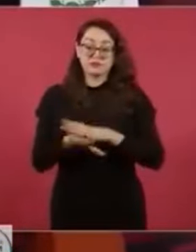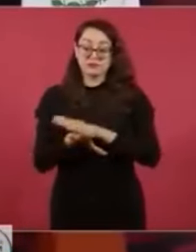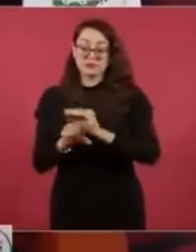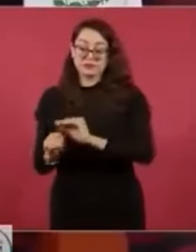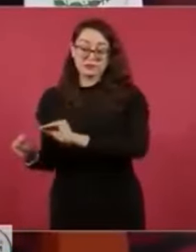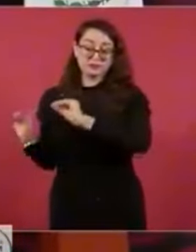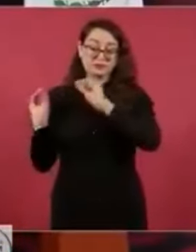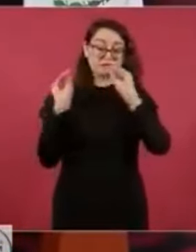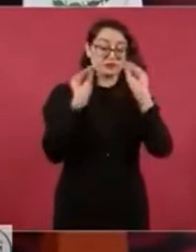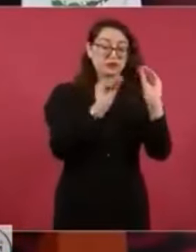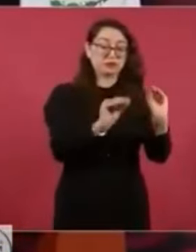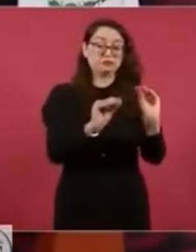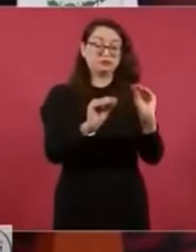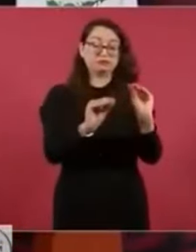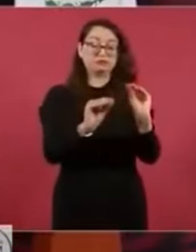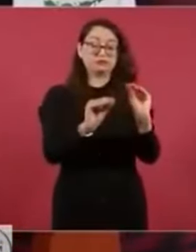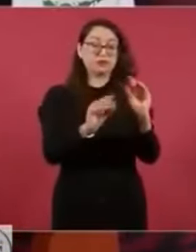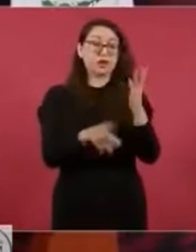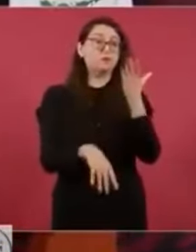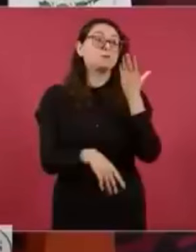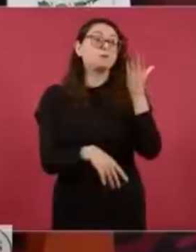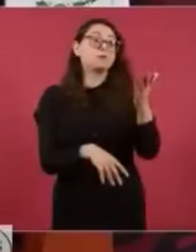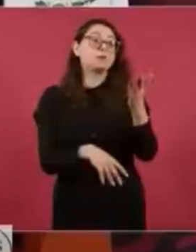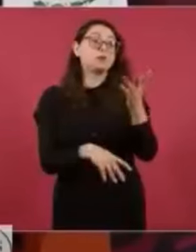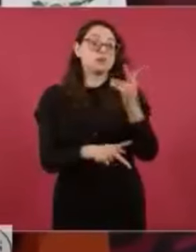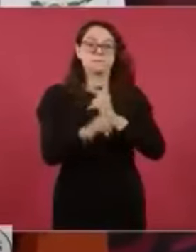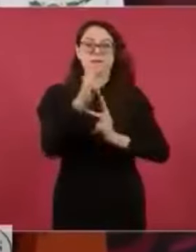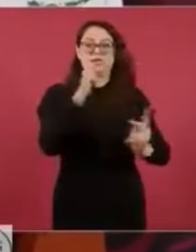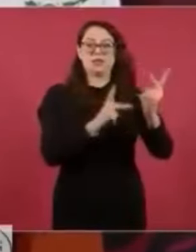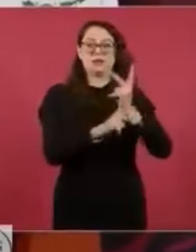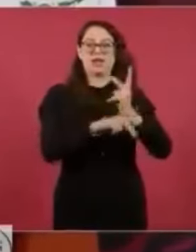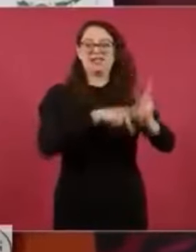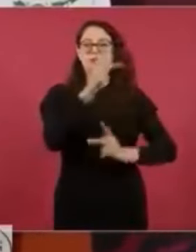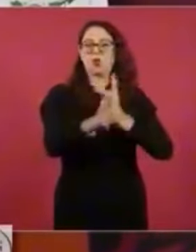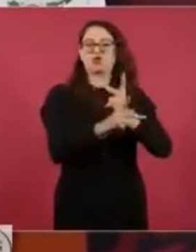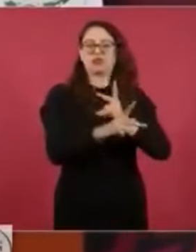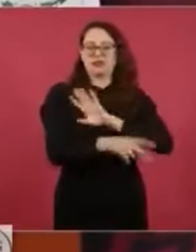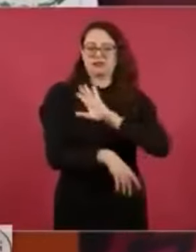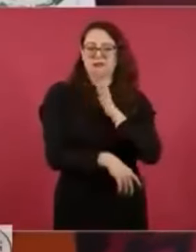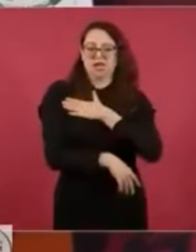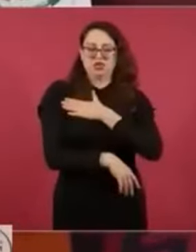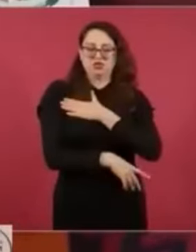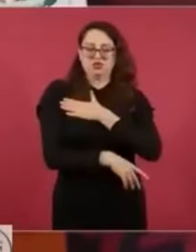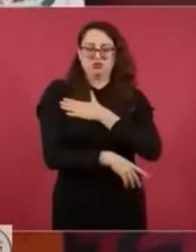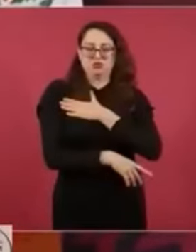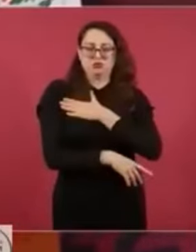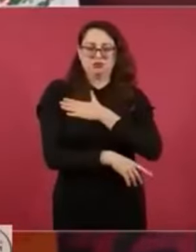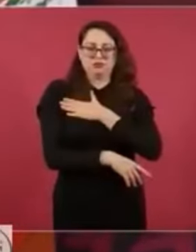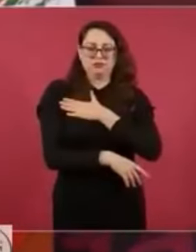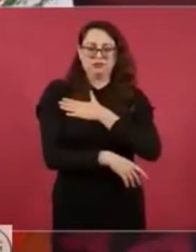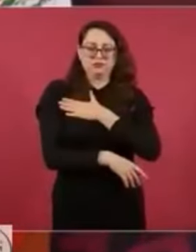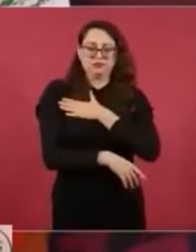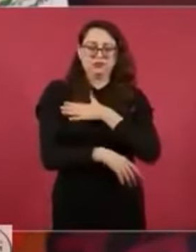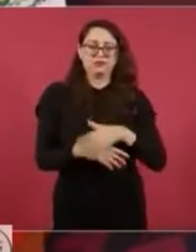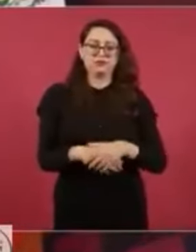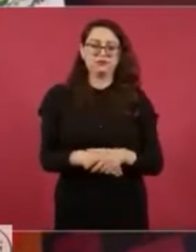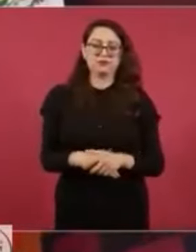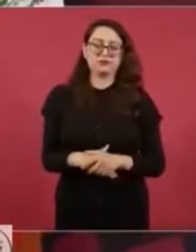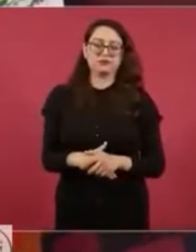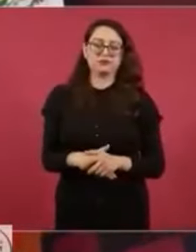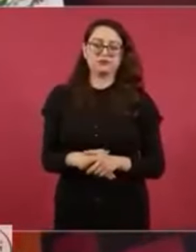su como una especie de nacionalidad que les dan por sus